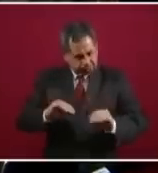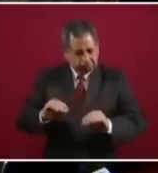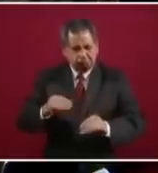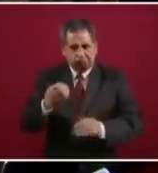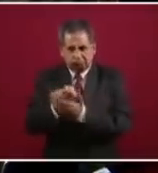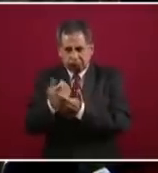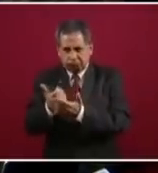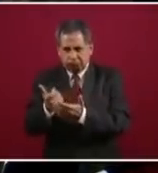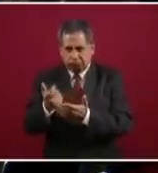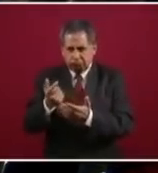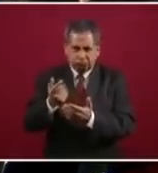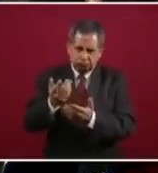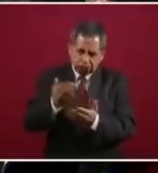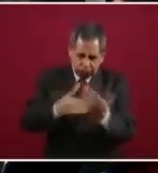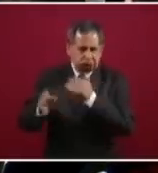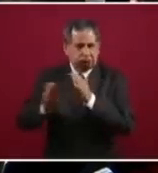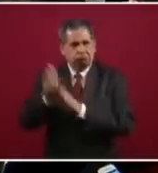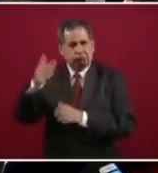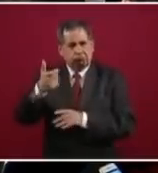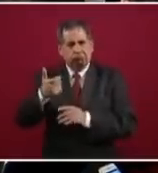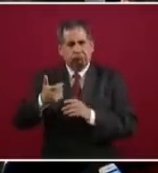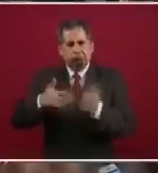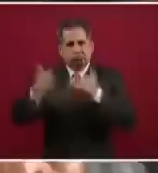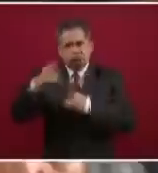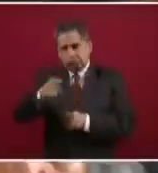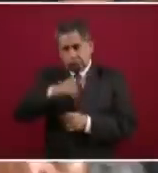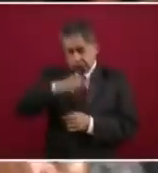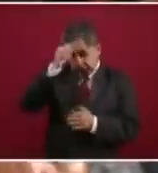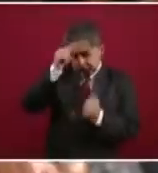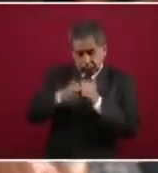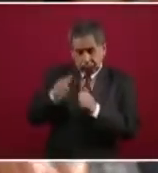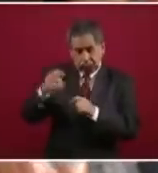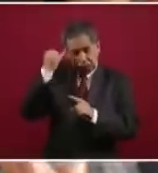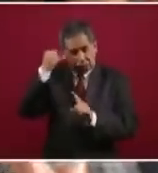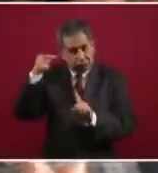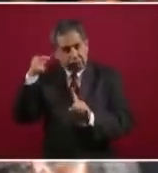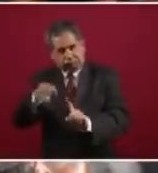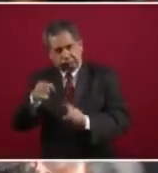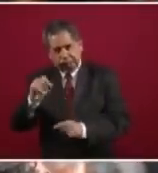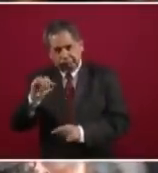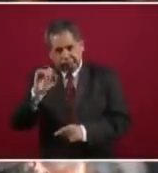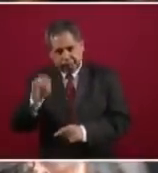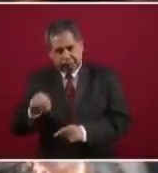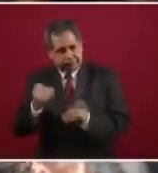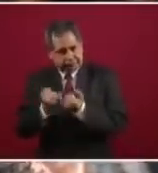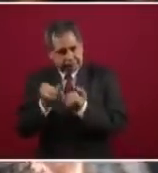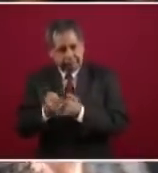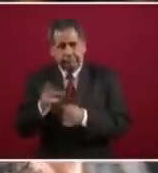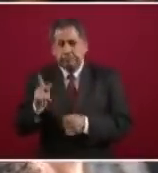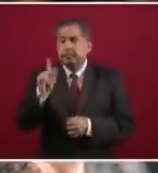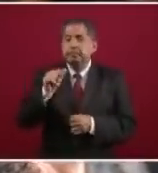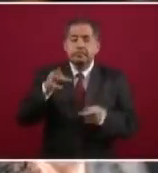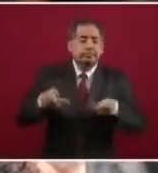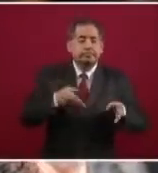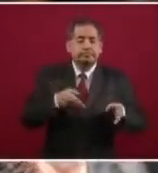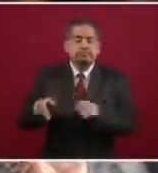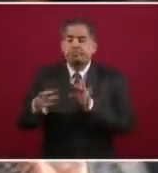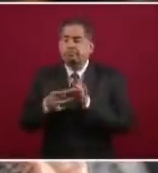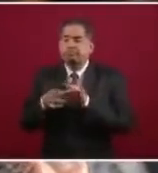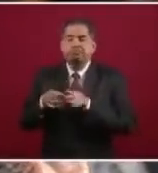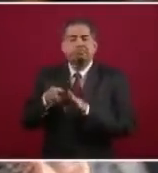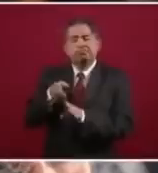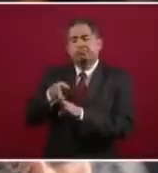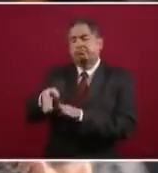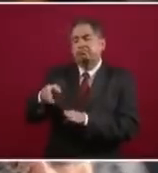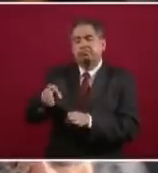para que repunte la economía mexicana. ¿Usted coincide con esa apreciación? Y preguntarle si este plan de infraestructura estaría orientado en